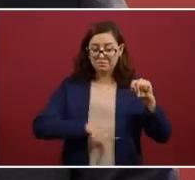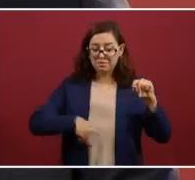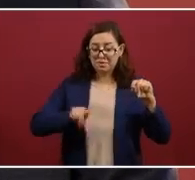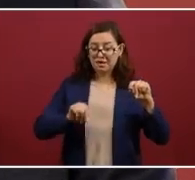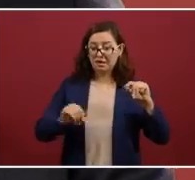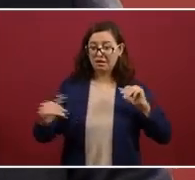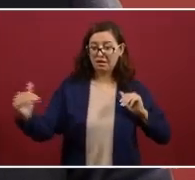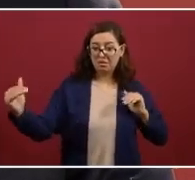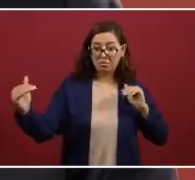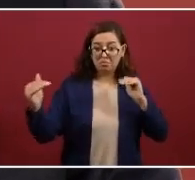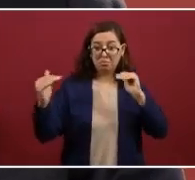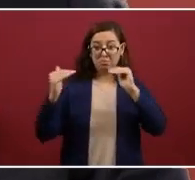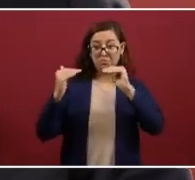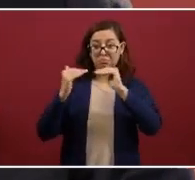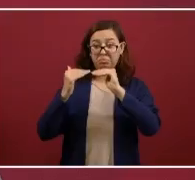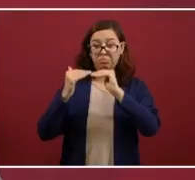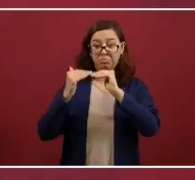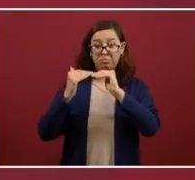como